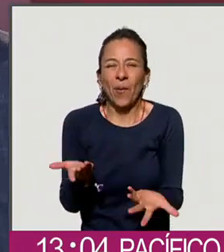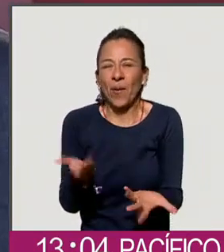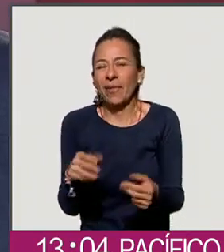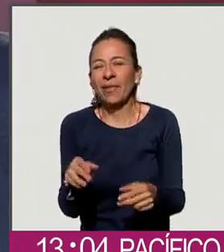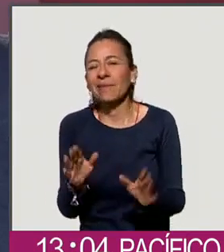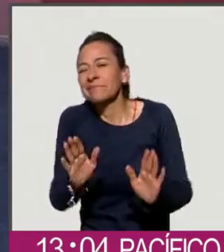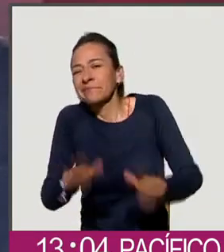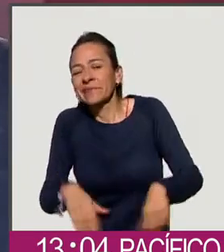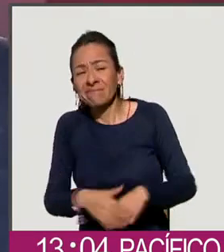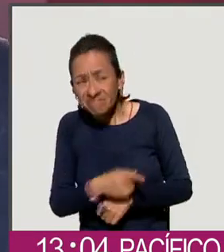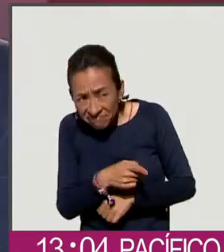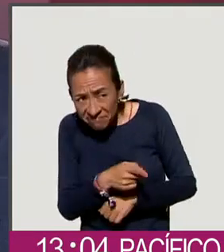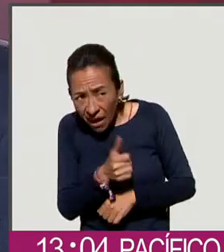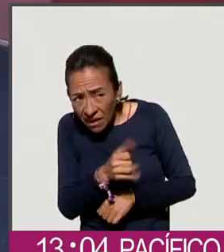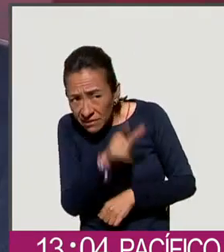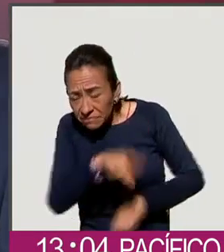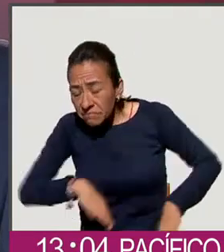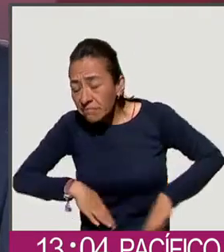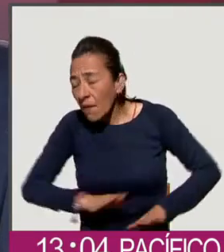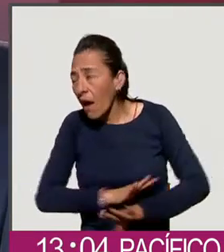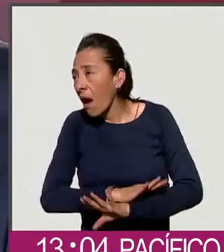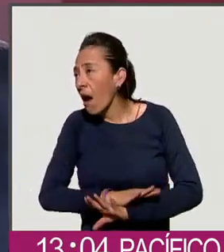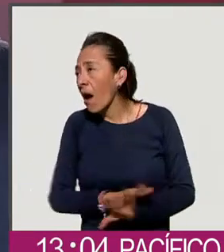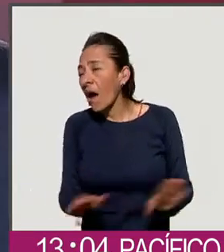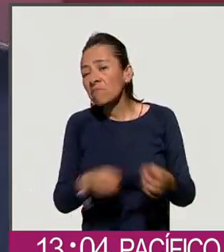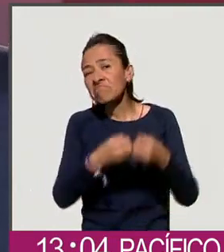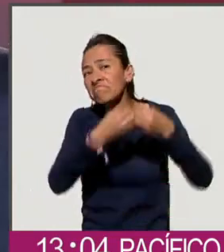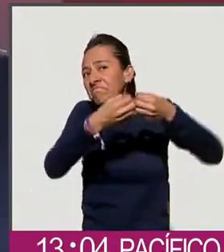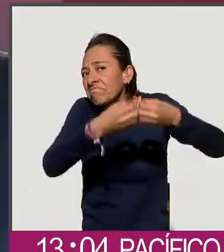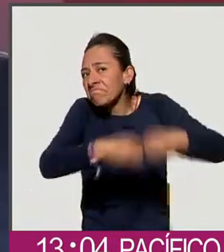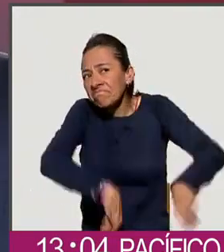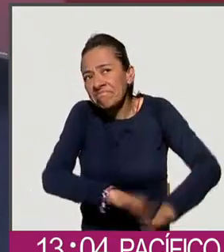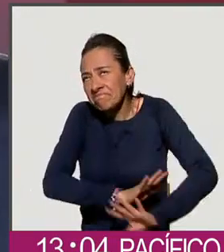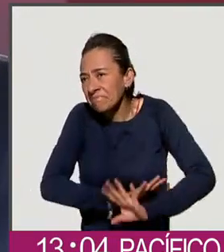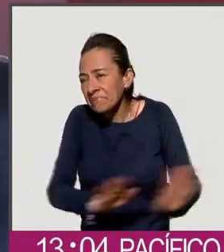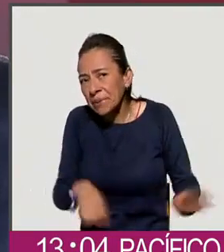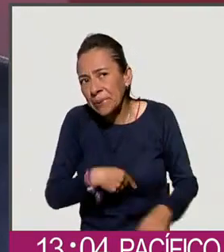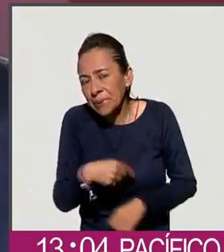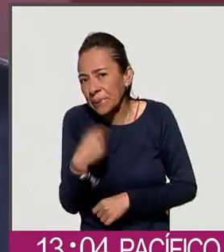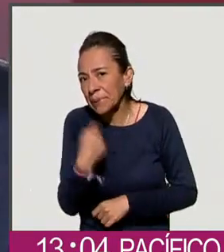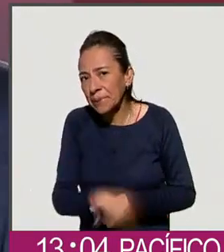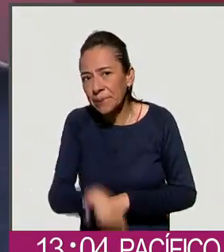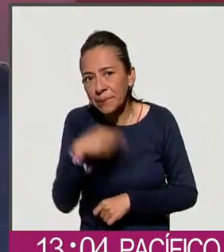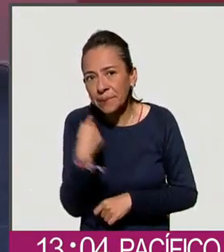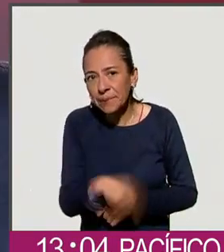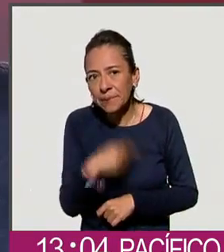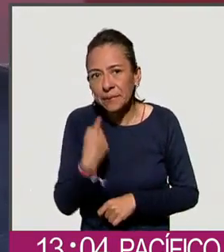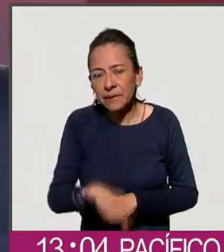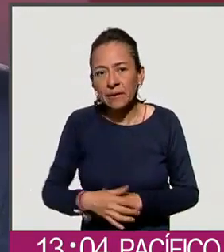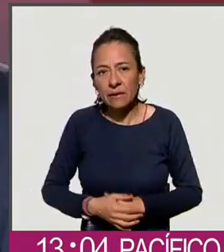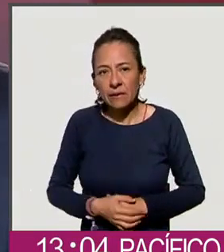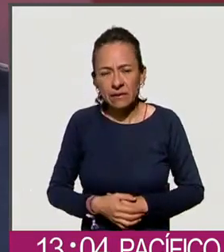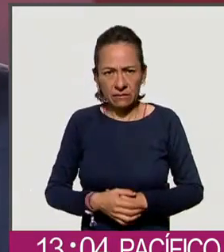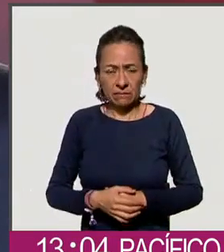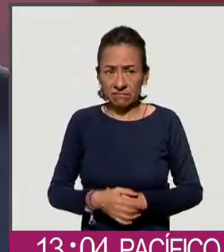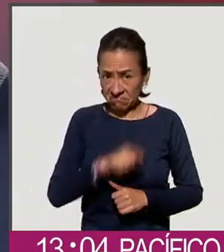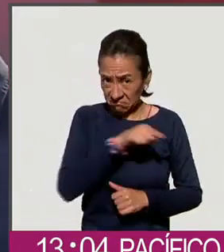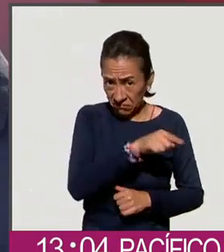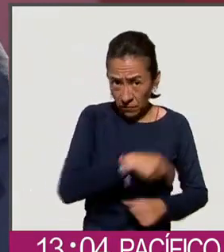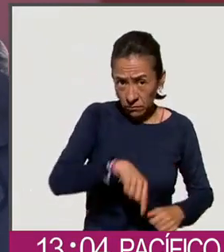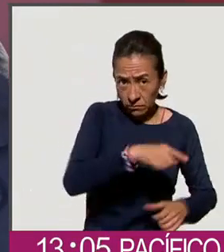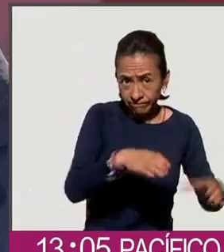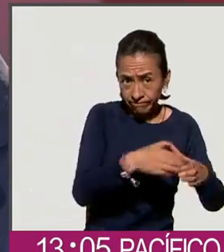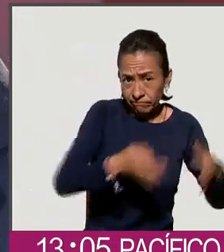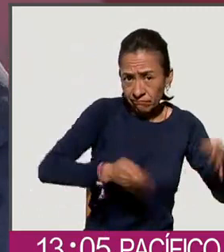que siempre había estado alejada del pueblo y